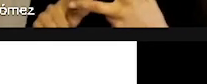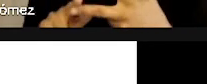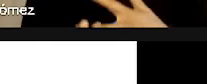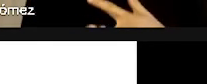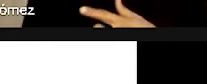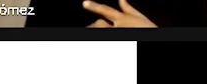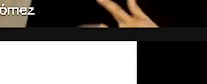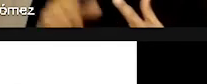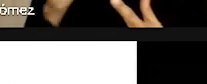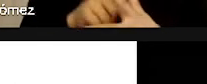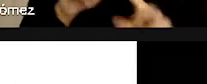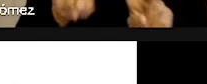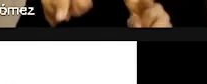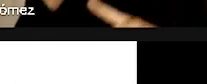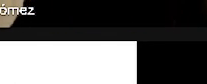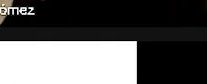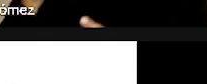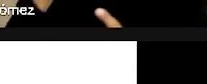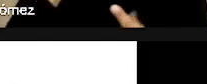Andrés